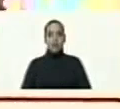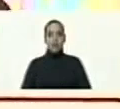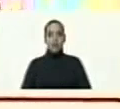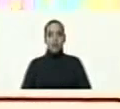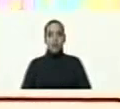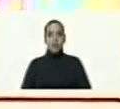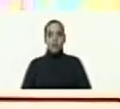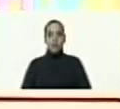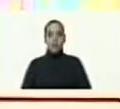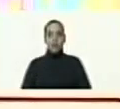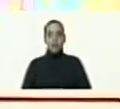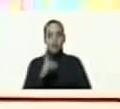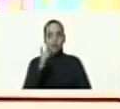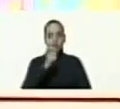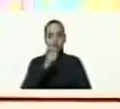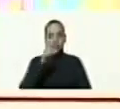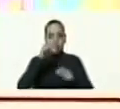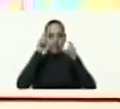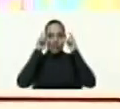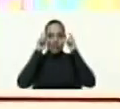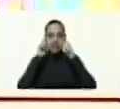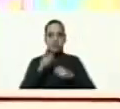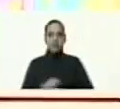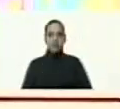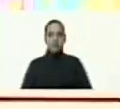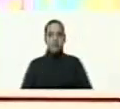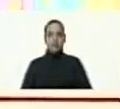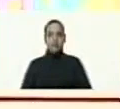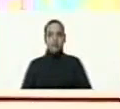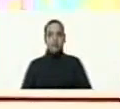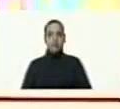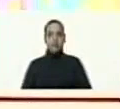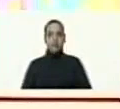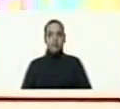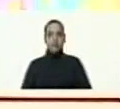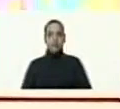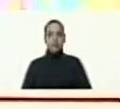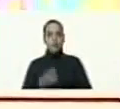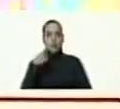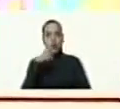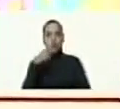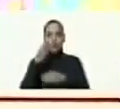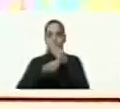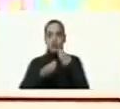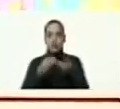Déjame ponerme los lentes. También tenemos por aquí el predigitador Luis Camilo Guevara,